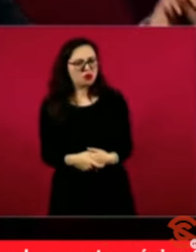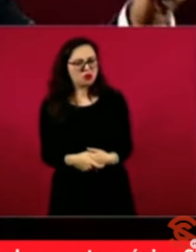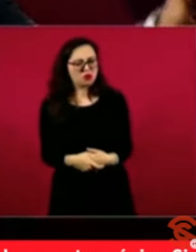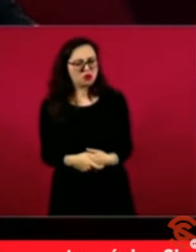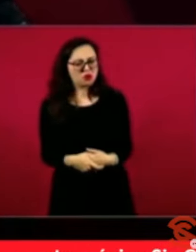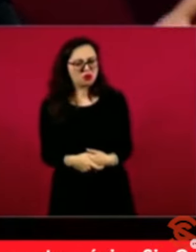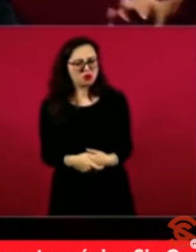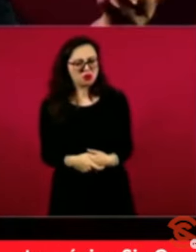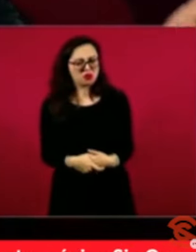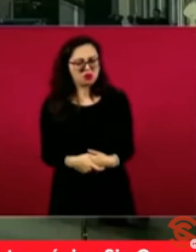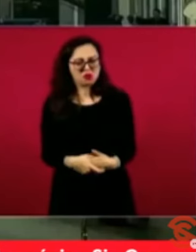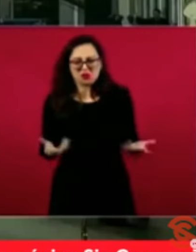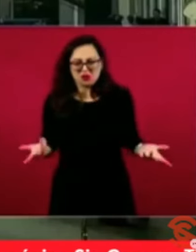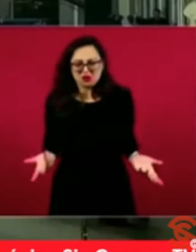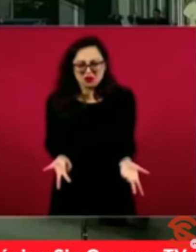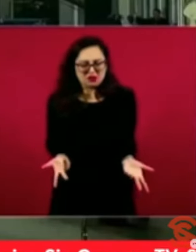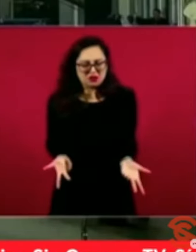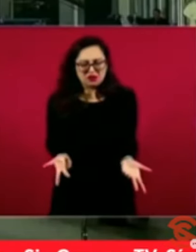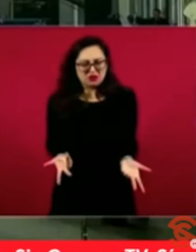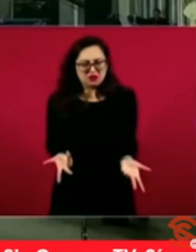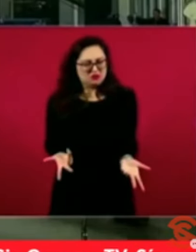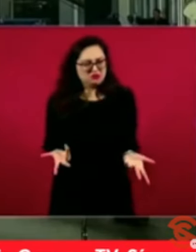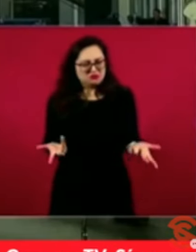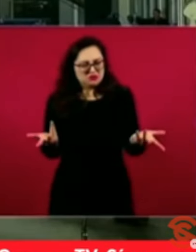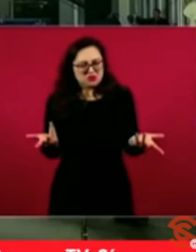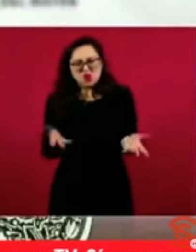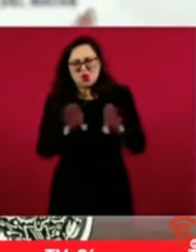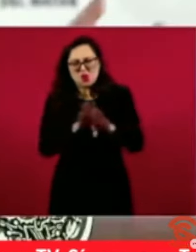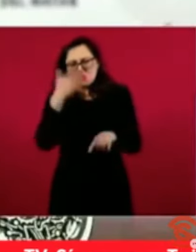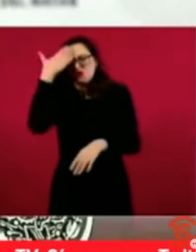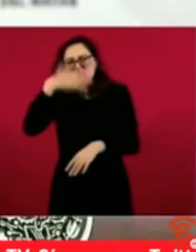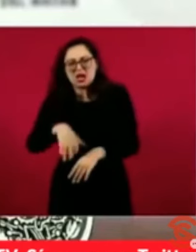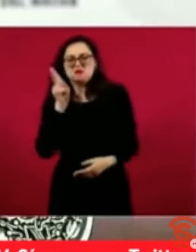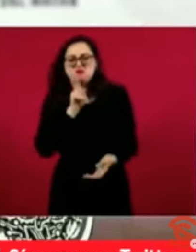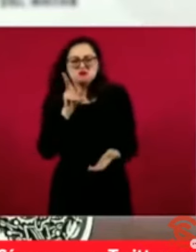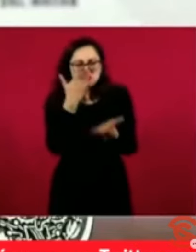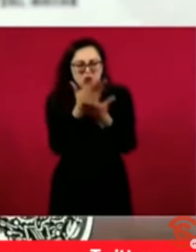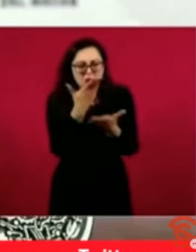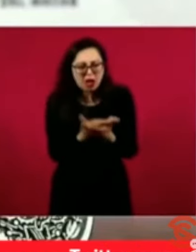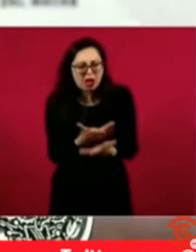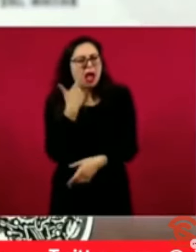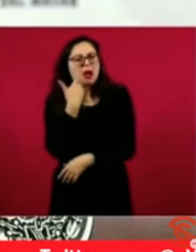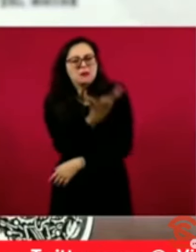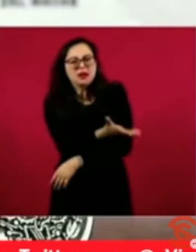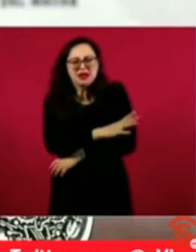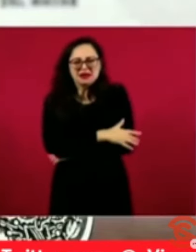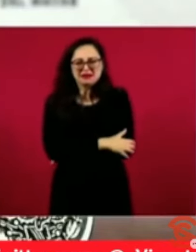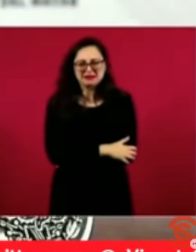No, pero, o sea, ¿dónde están las pruebas?